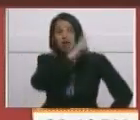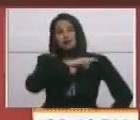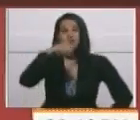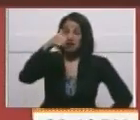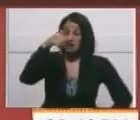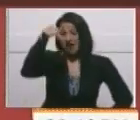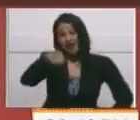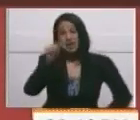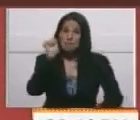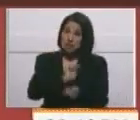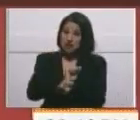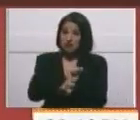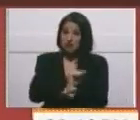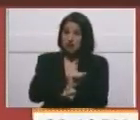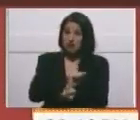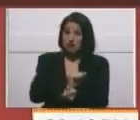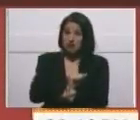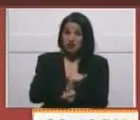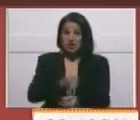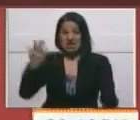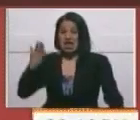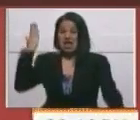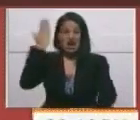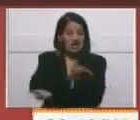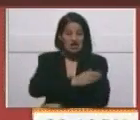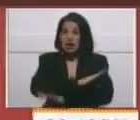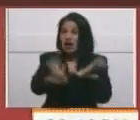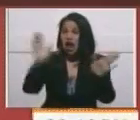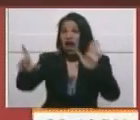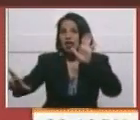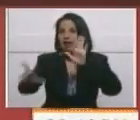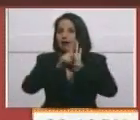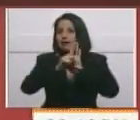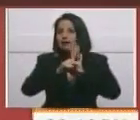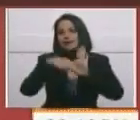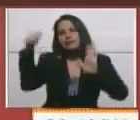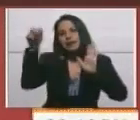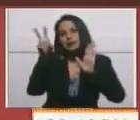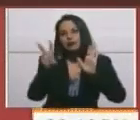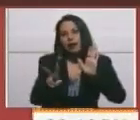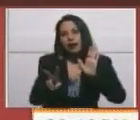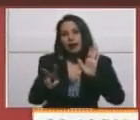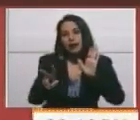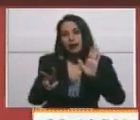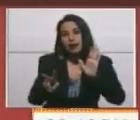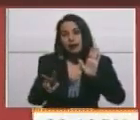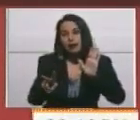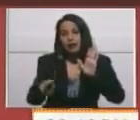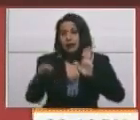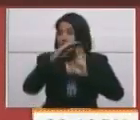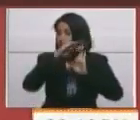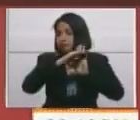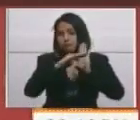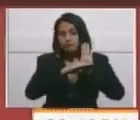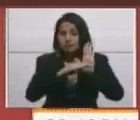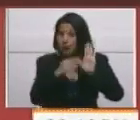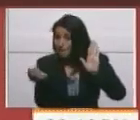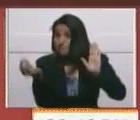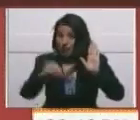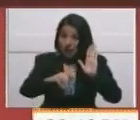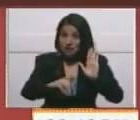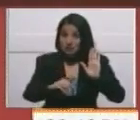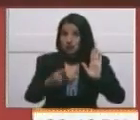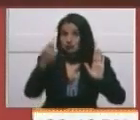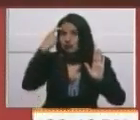presos aquí en venezuela le vamos a aplicar la ley y las leyes venezolanas lo que está establecido y más